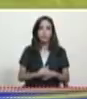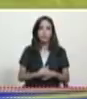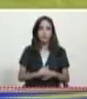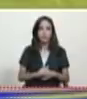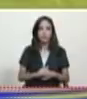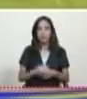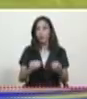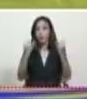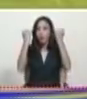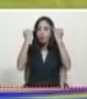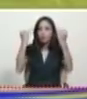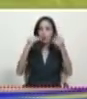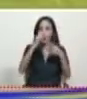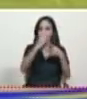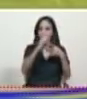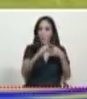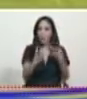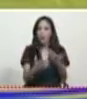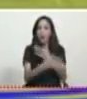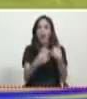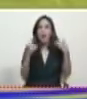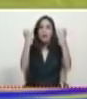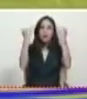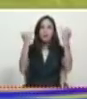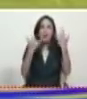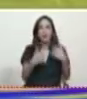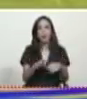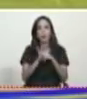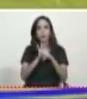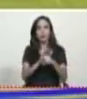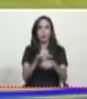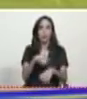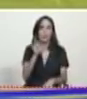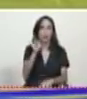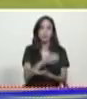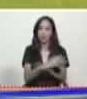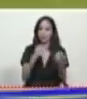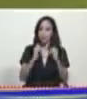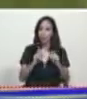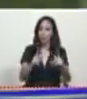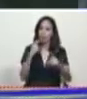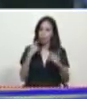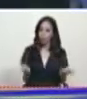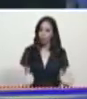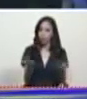la estrategia marca país. Y es una buena oportunidad.